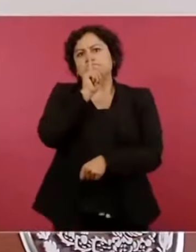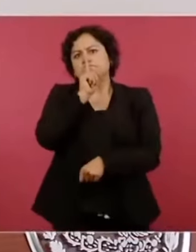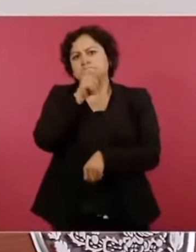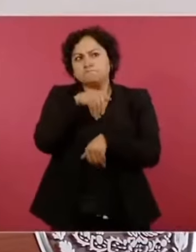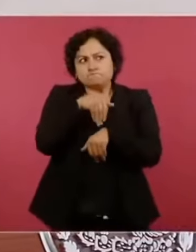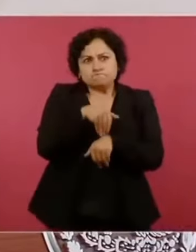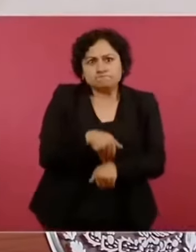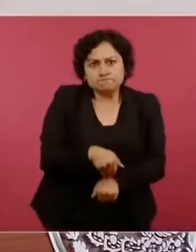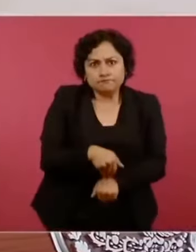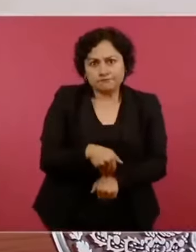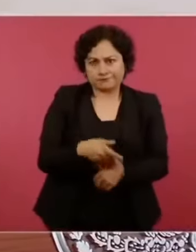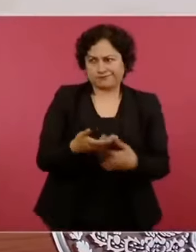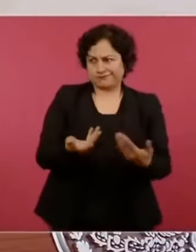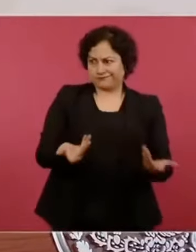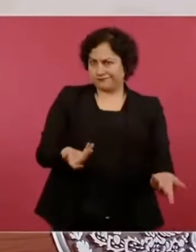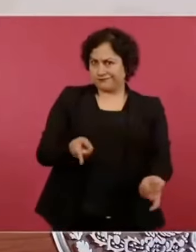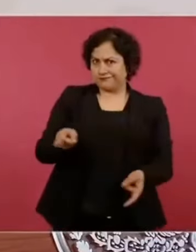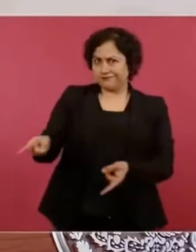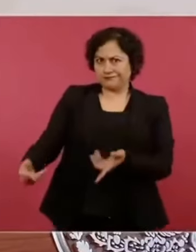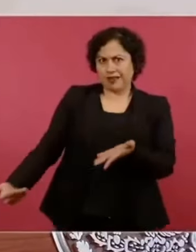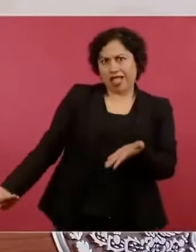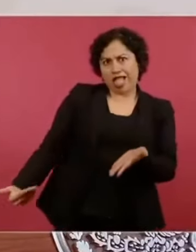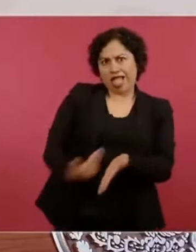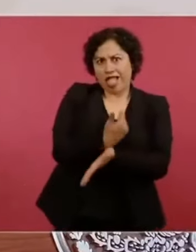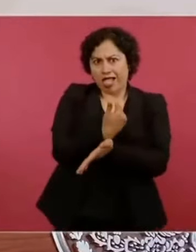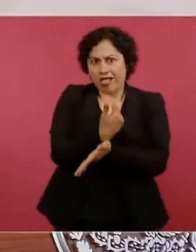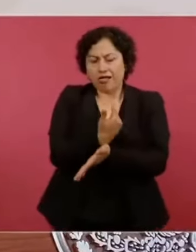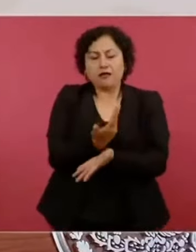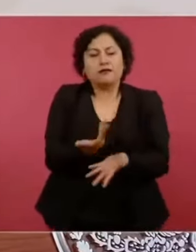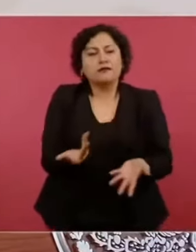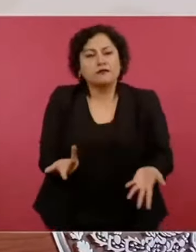así nos quedáramos callados